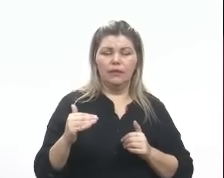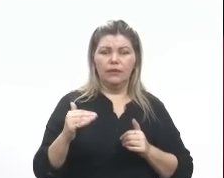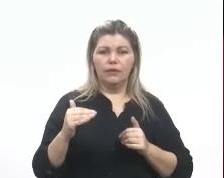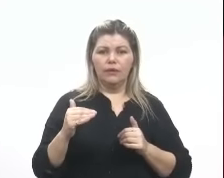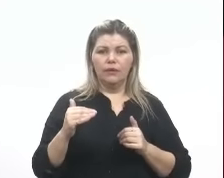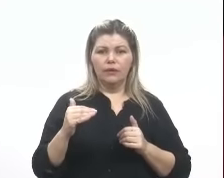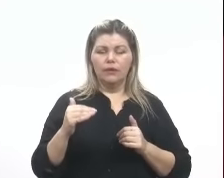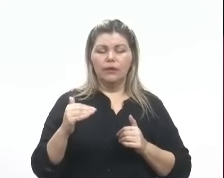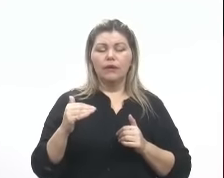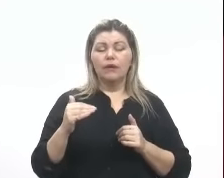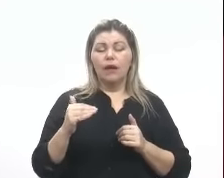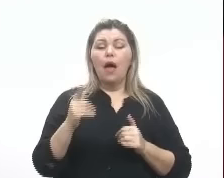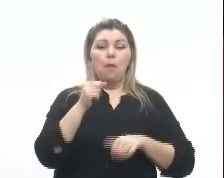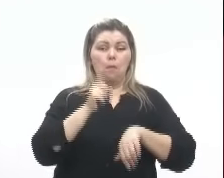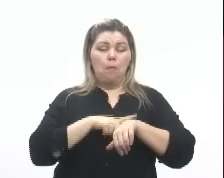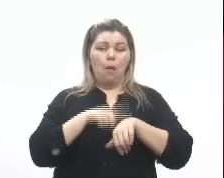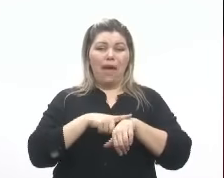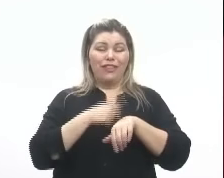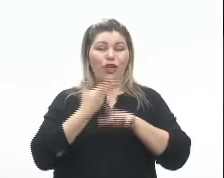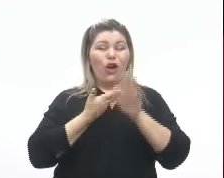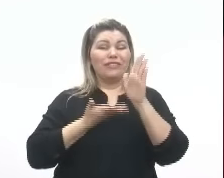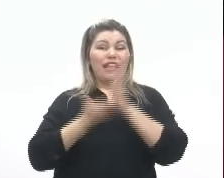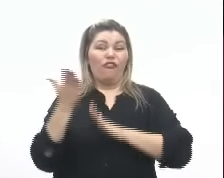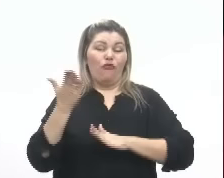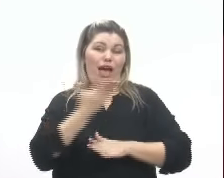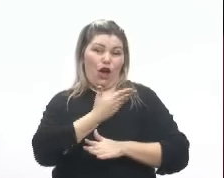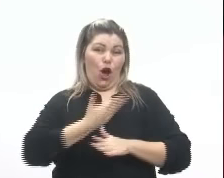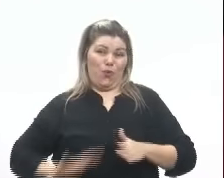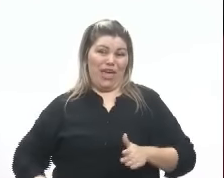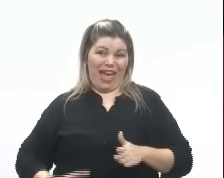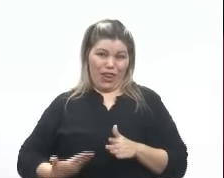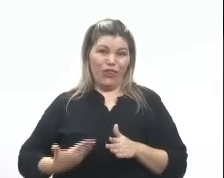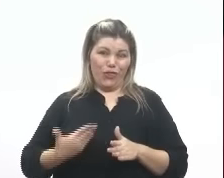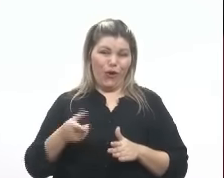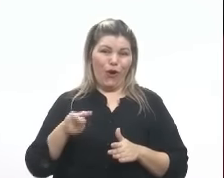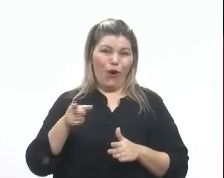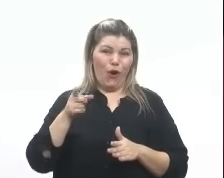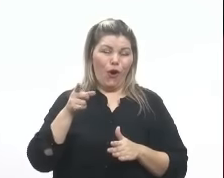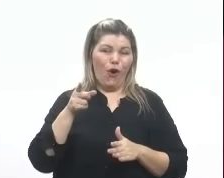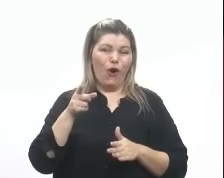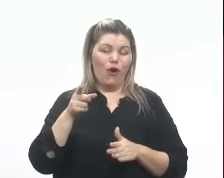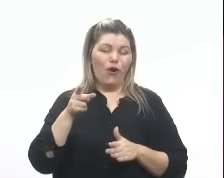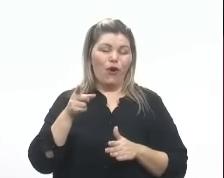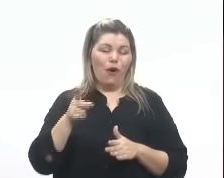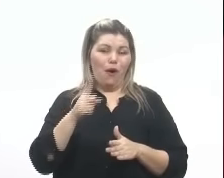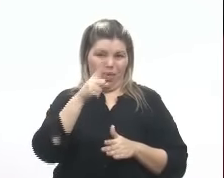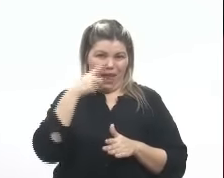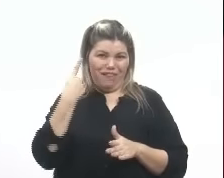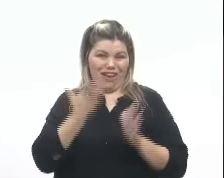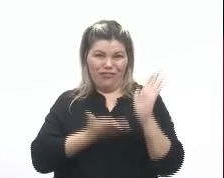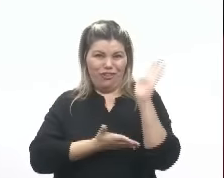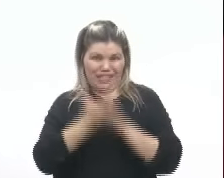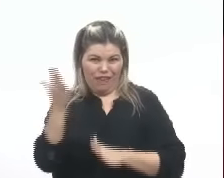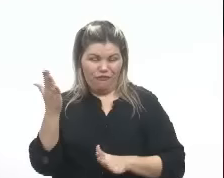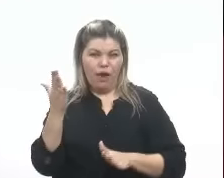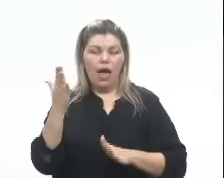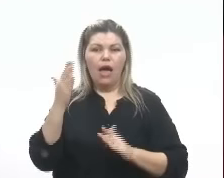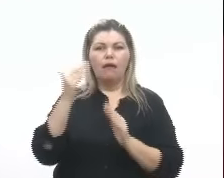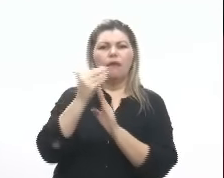Cuando se fue el gobierno más cuestionado, el 100% del PBI cayó, la relación de la PBI cayó